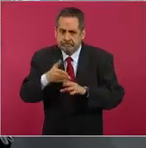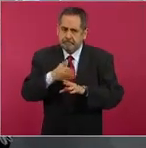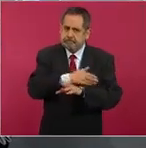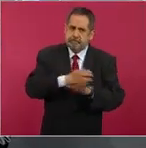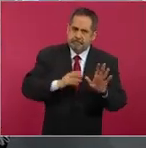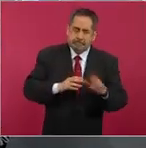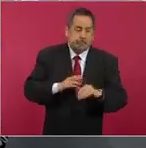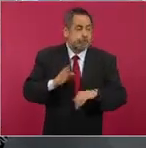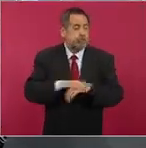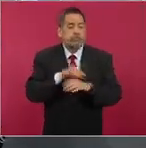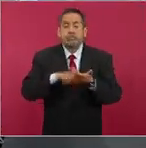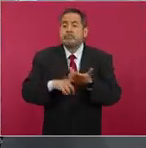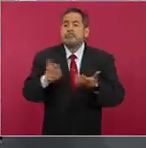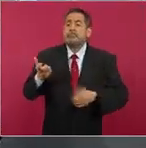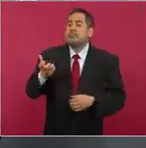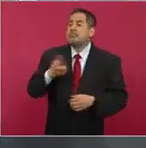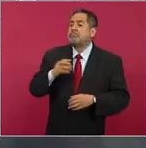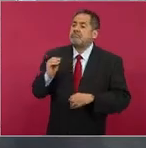porque afectan